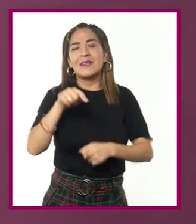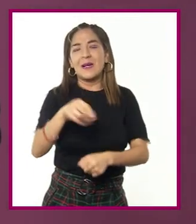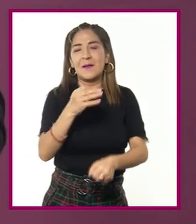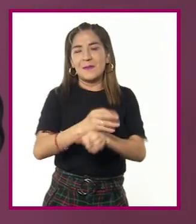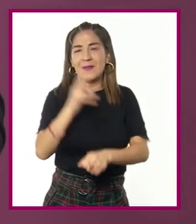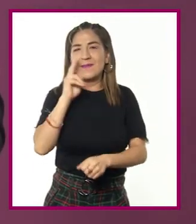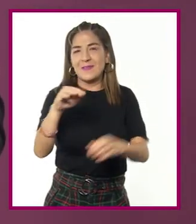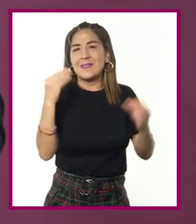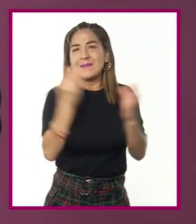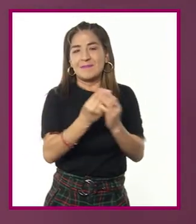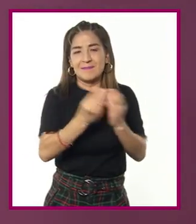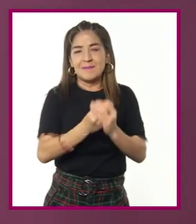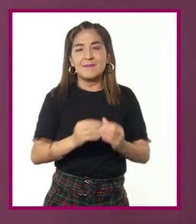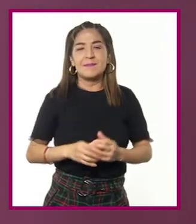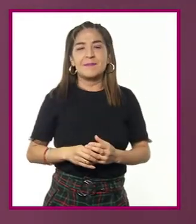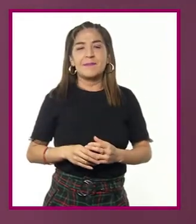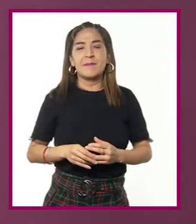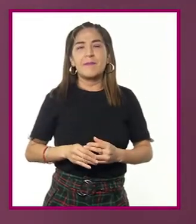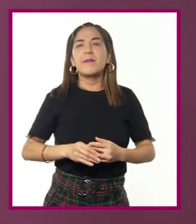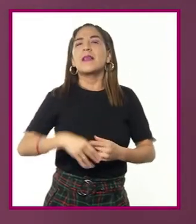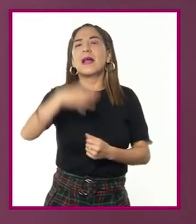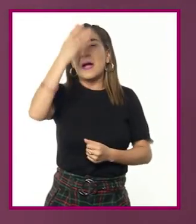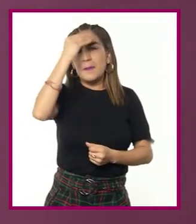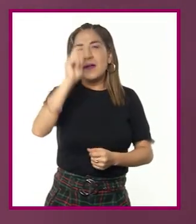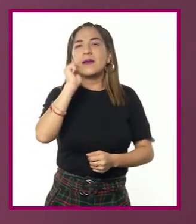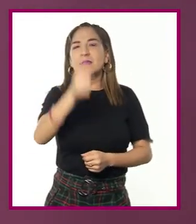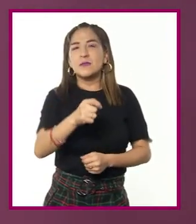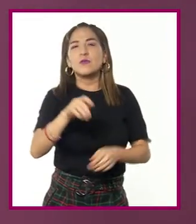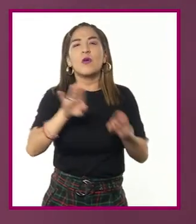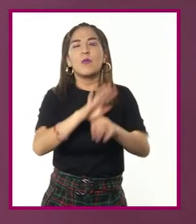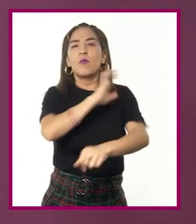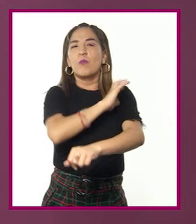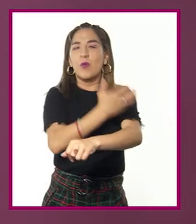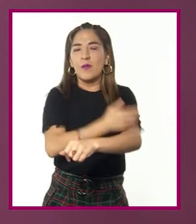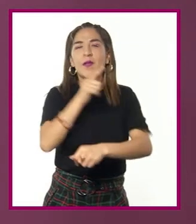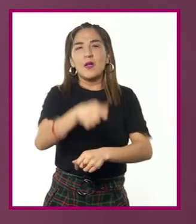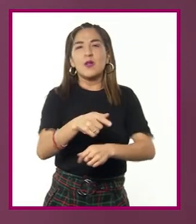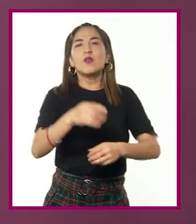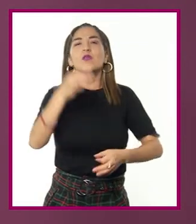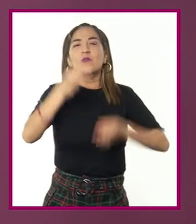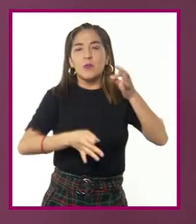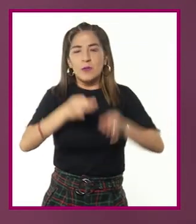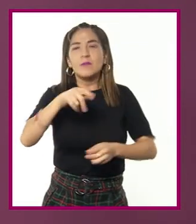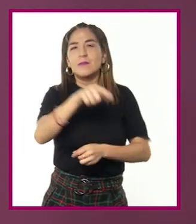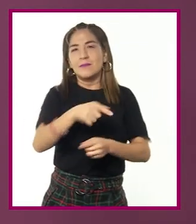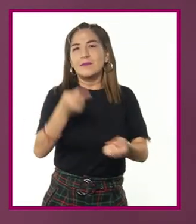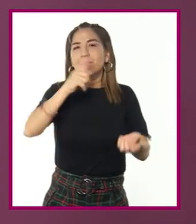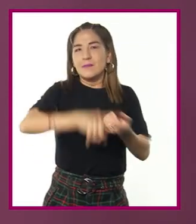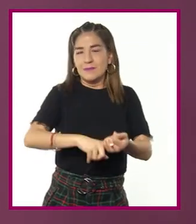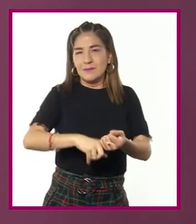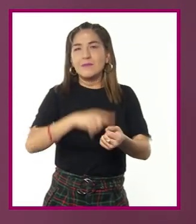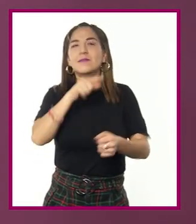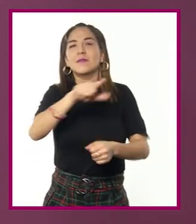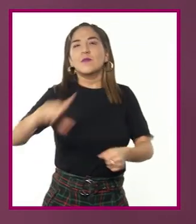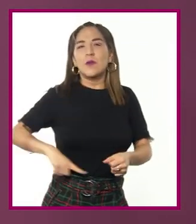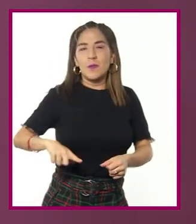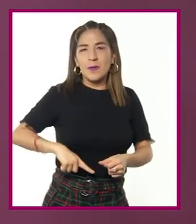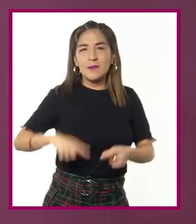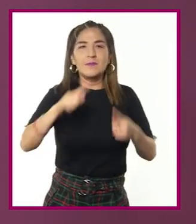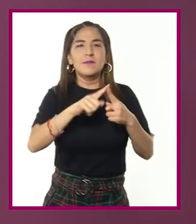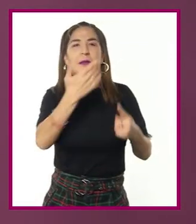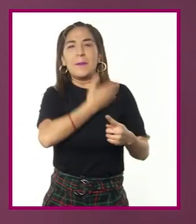visto en esta sesión. Aprendimos que los poderes públicos son el conjunto de los poderes del Estado, el ejecutivo,